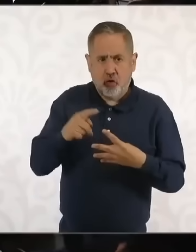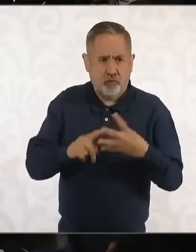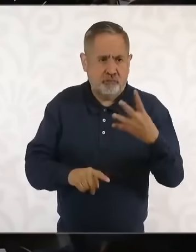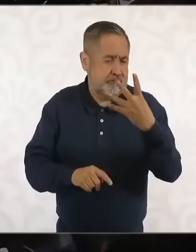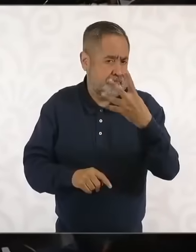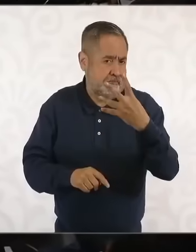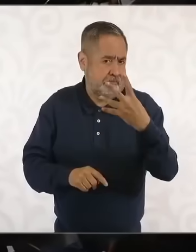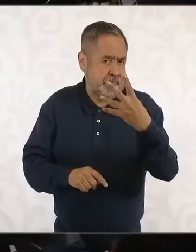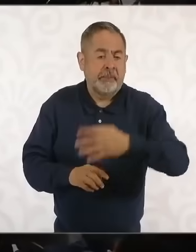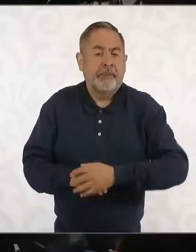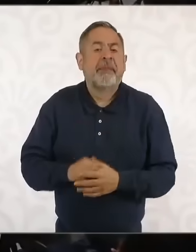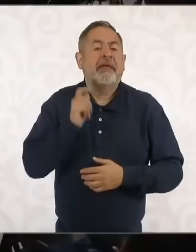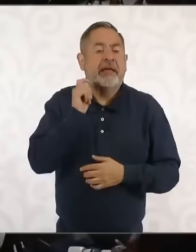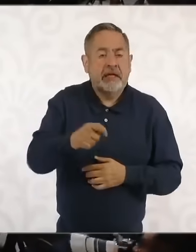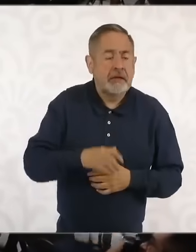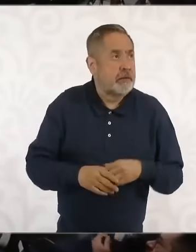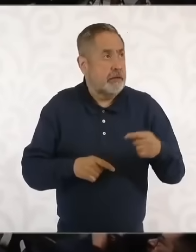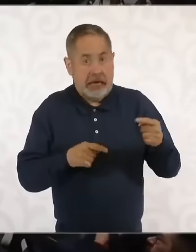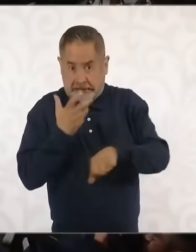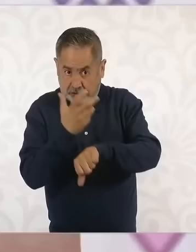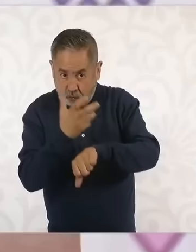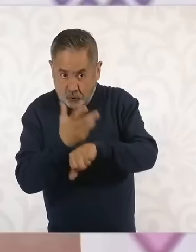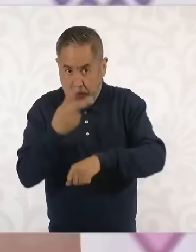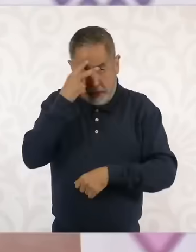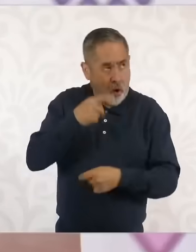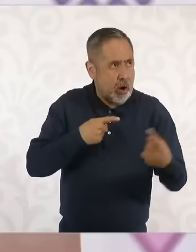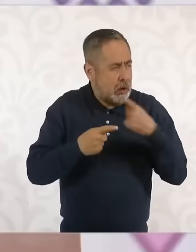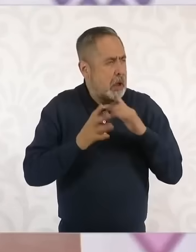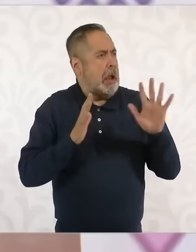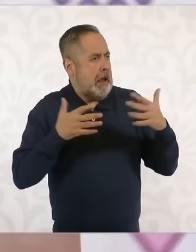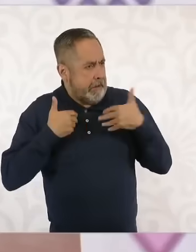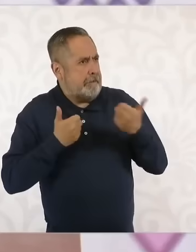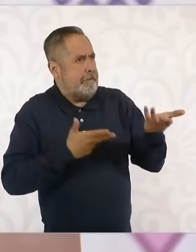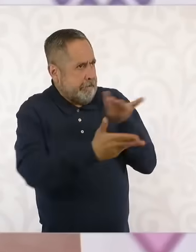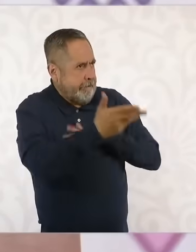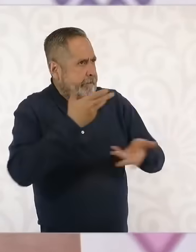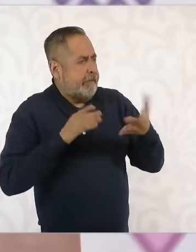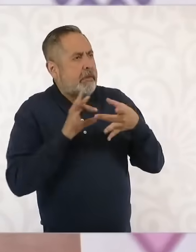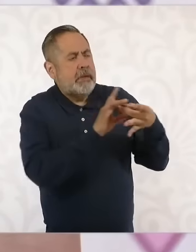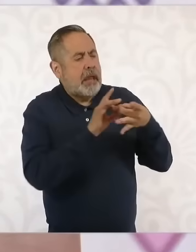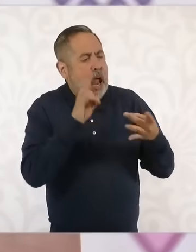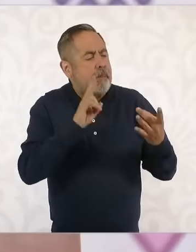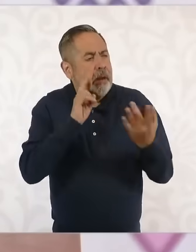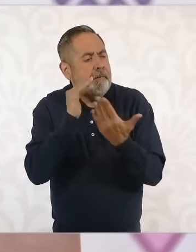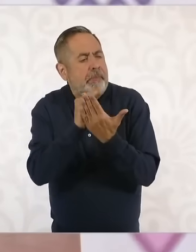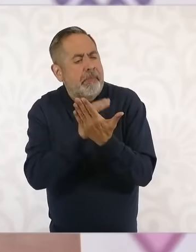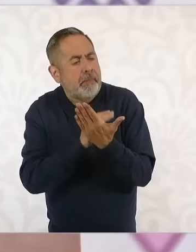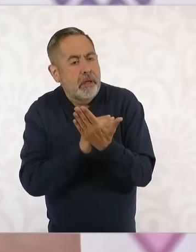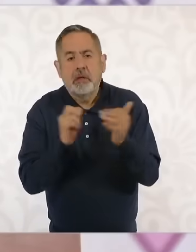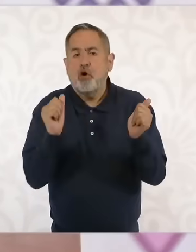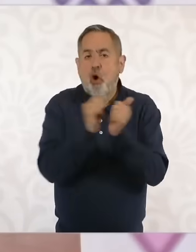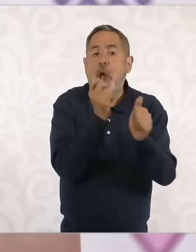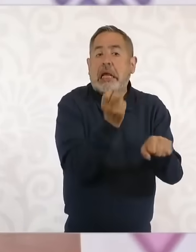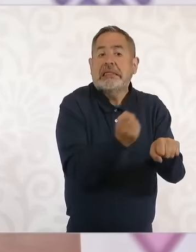que establecen el entendimiento con Estados Unidos, que se estableció con el secretario